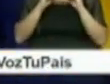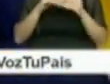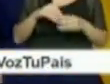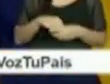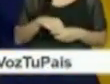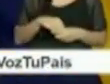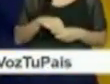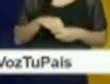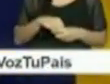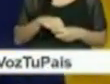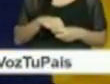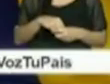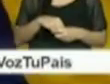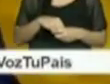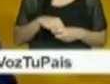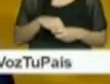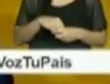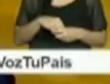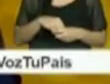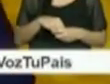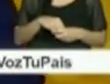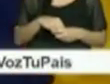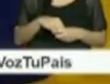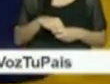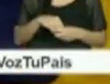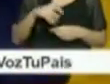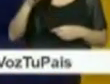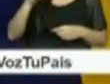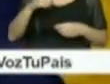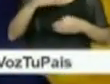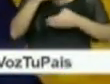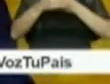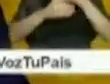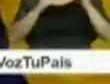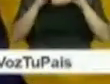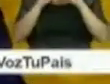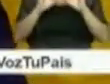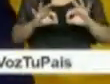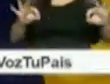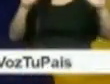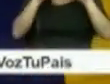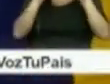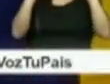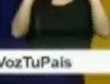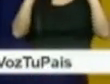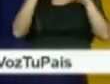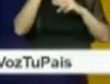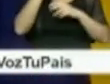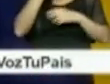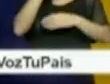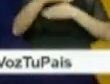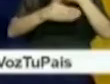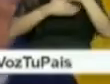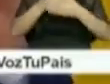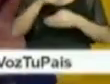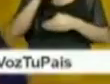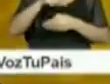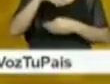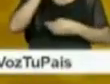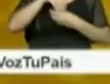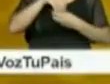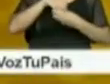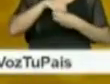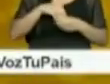y su relación con Ecuador, insisto, sirve de referente para los demás países de la región. Esto nos ha ayudado a